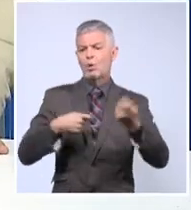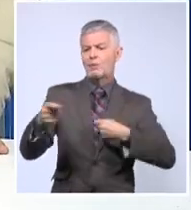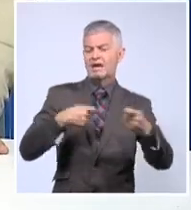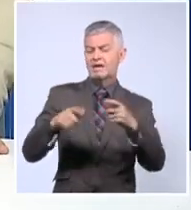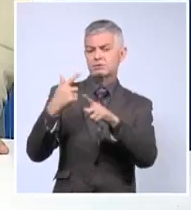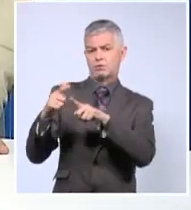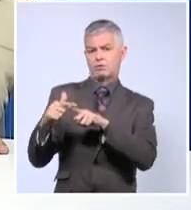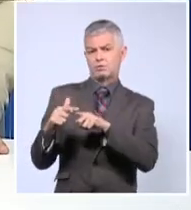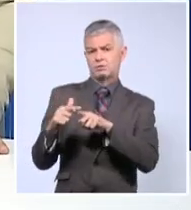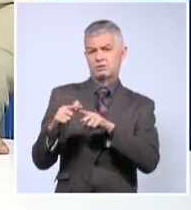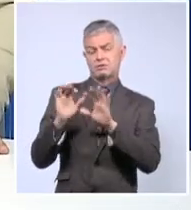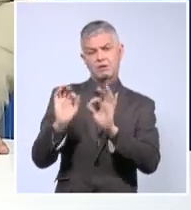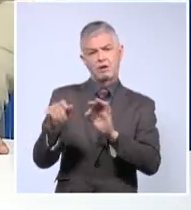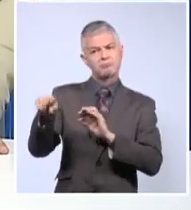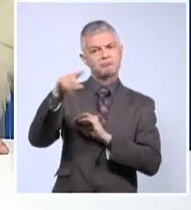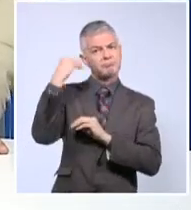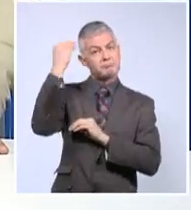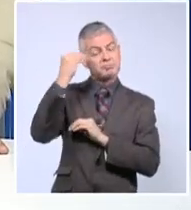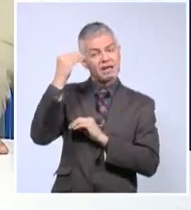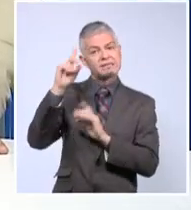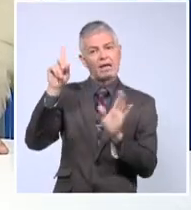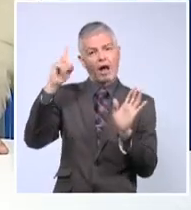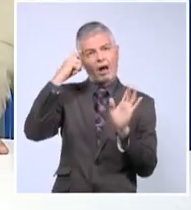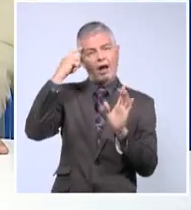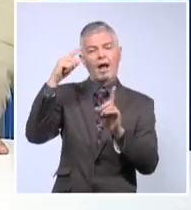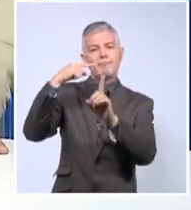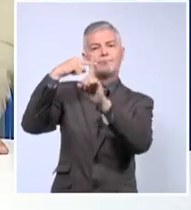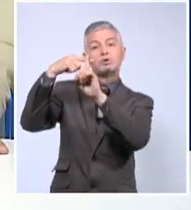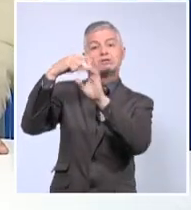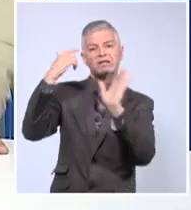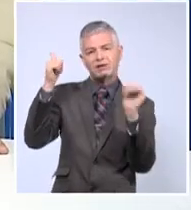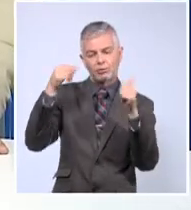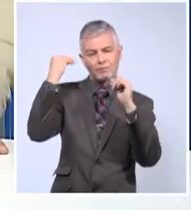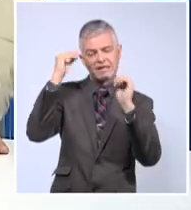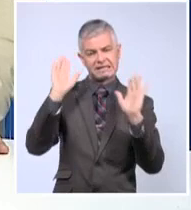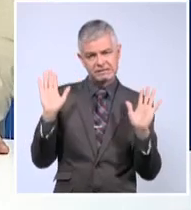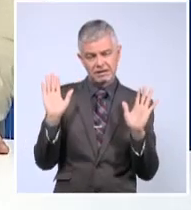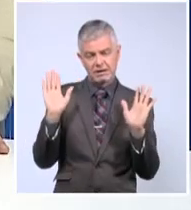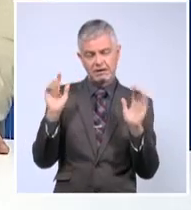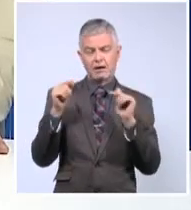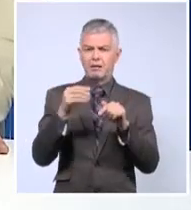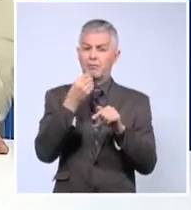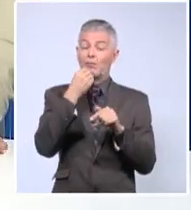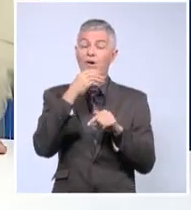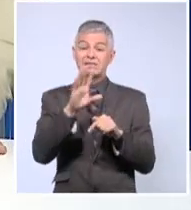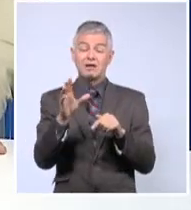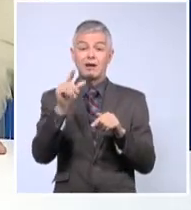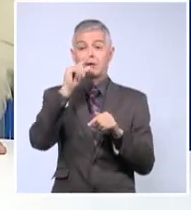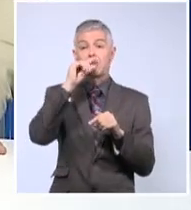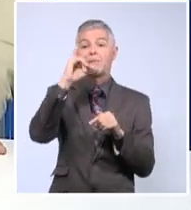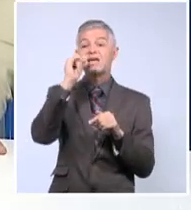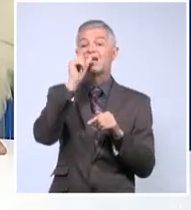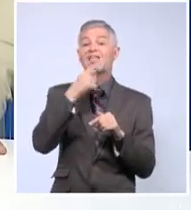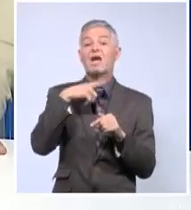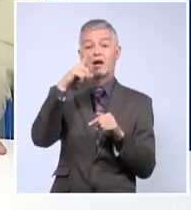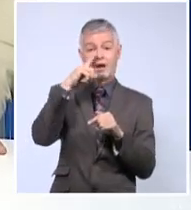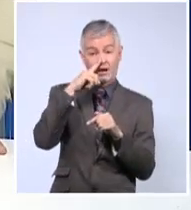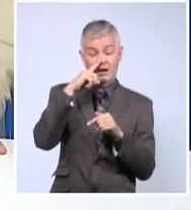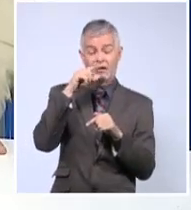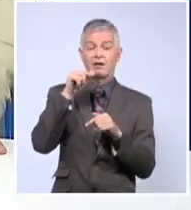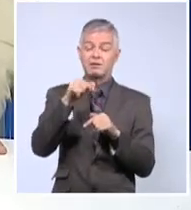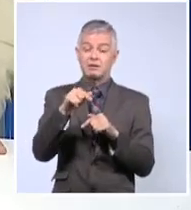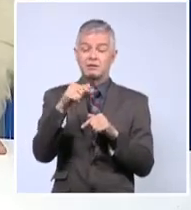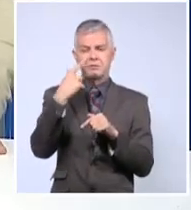ese optimismo al que muchas veces obliga el lenguaje diplomático, es muy probable que Biden efectivamente haya marcado una diferencia de